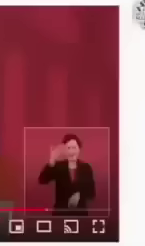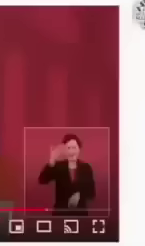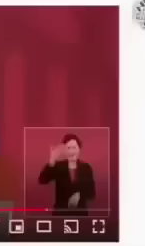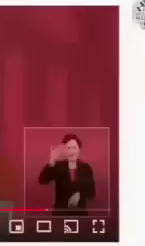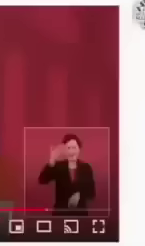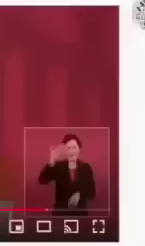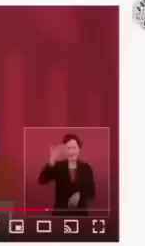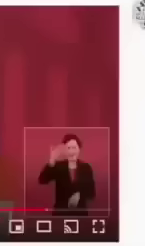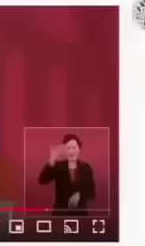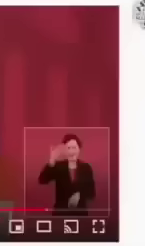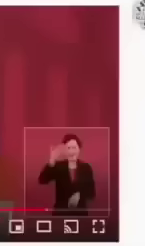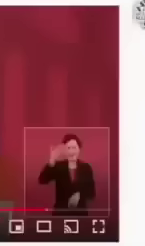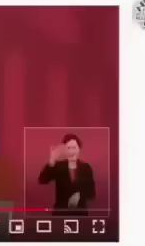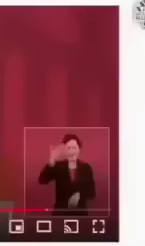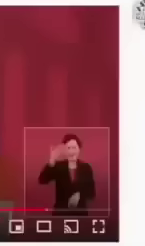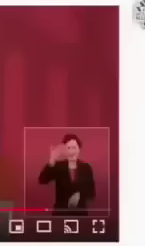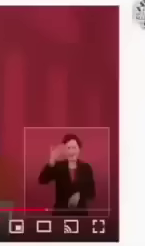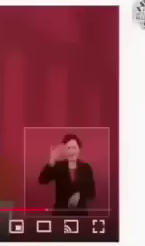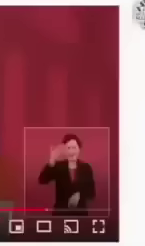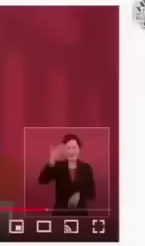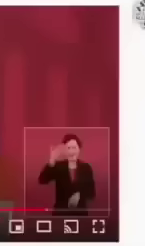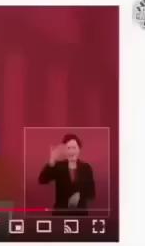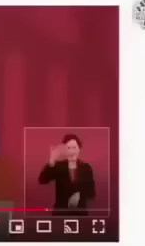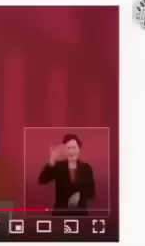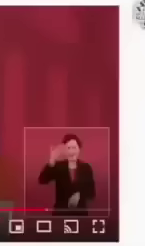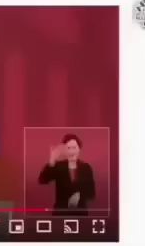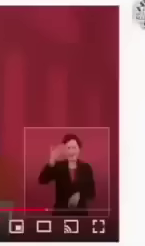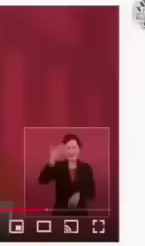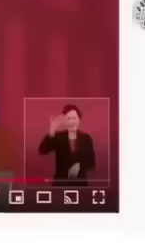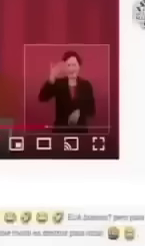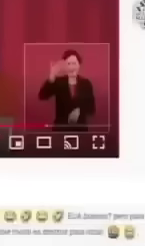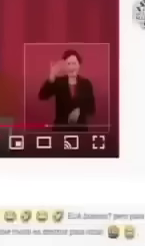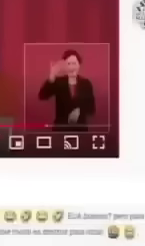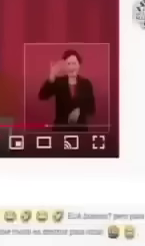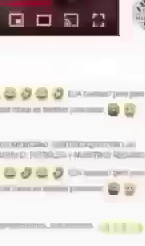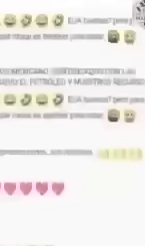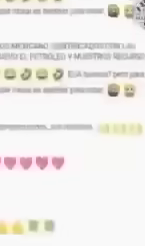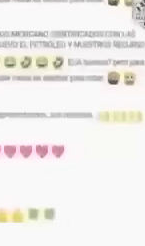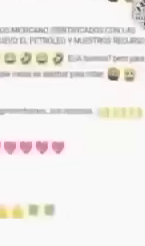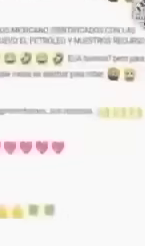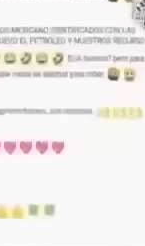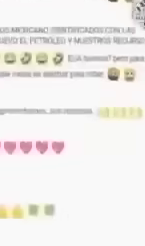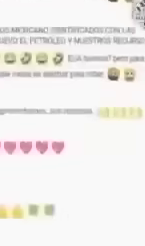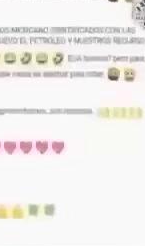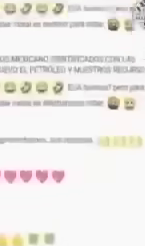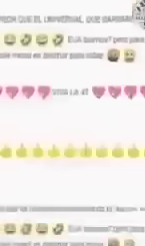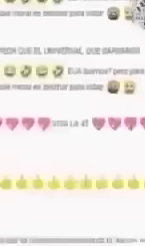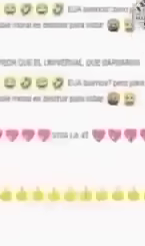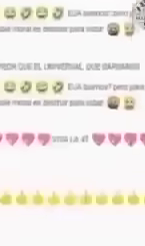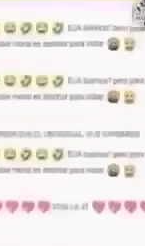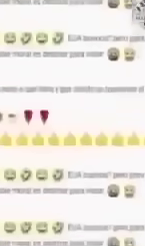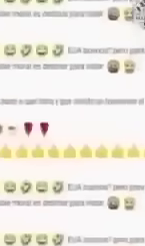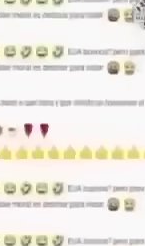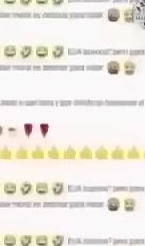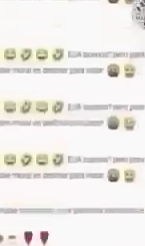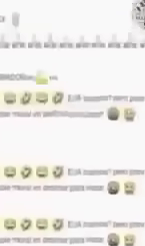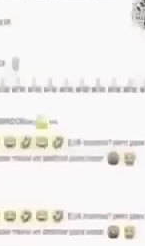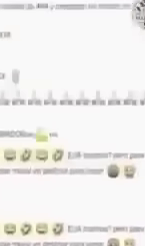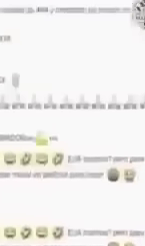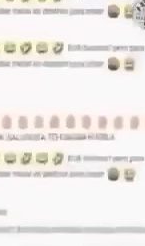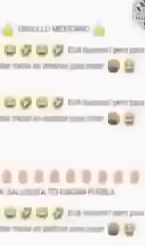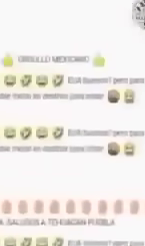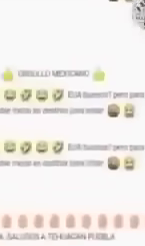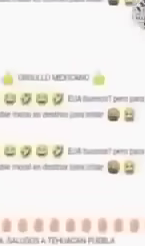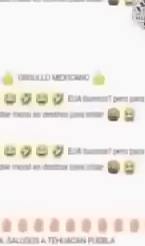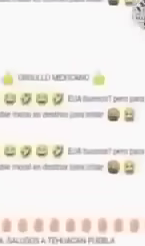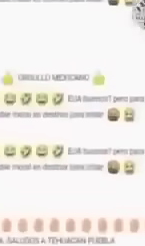que el presidente López Obrador revela pues estos datos. Fue particularmente en este mes, en